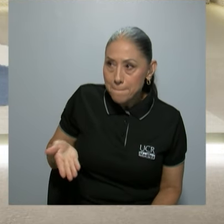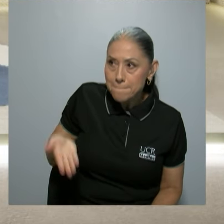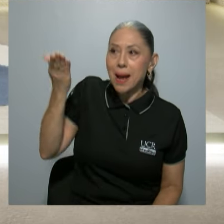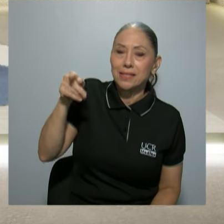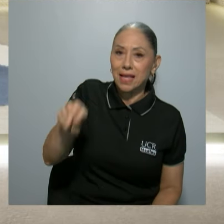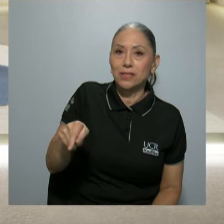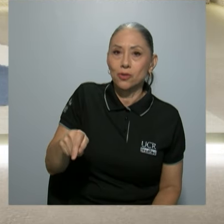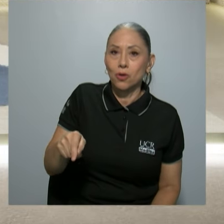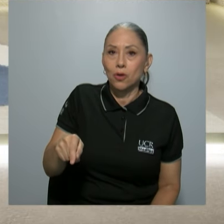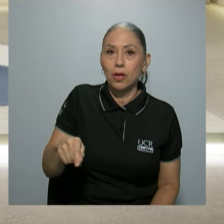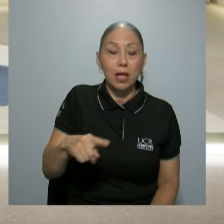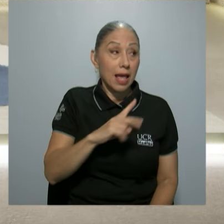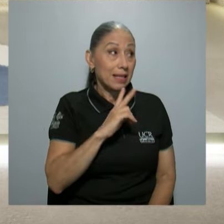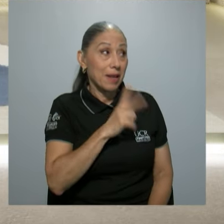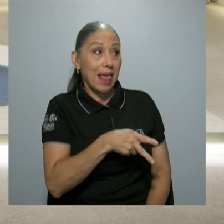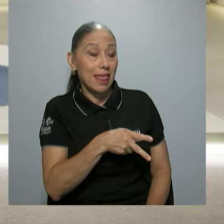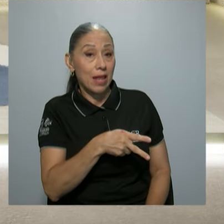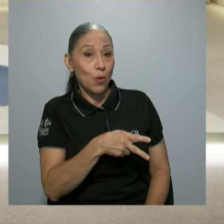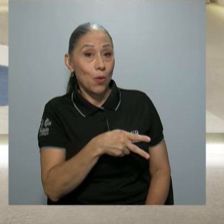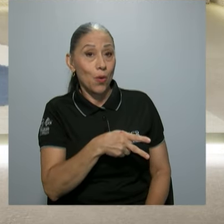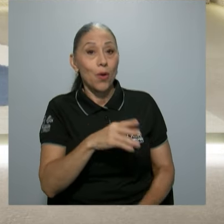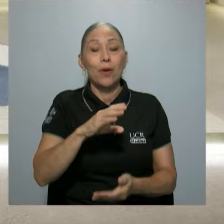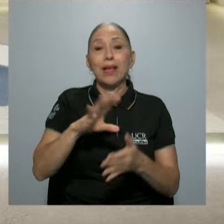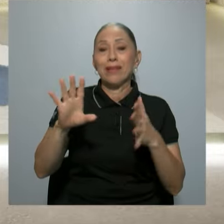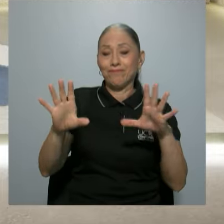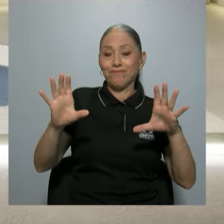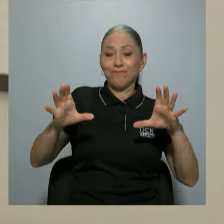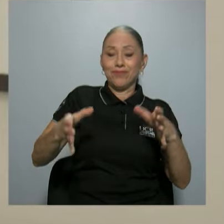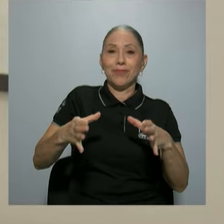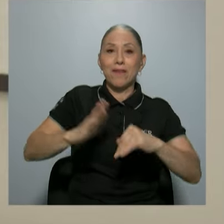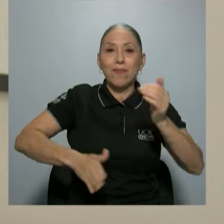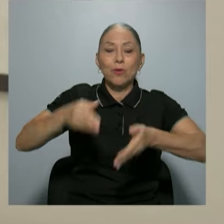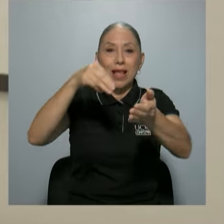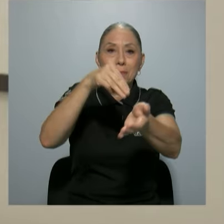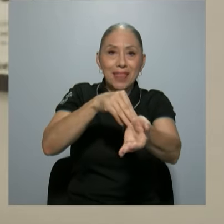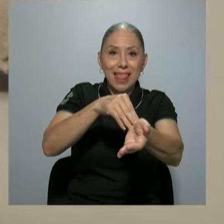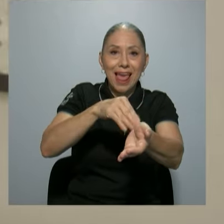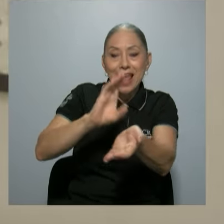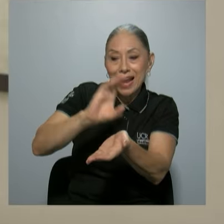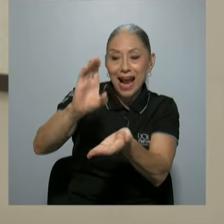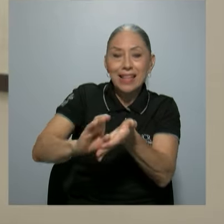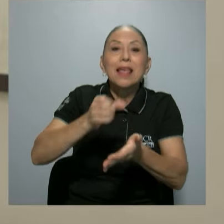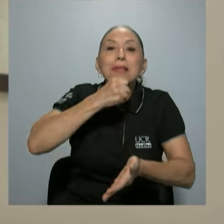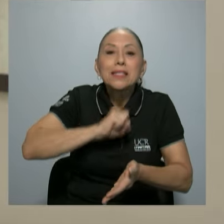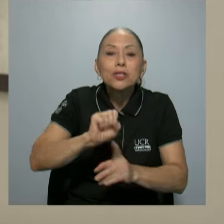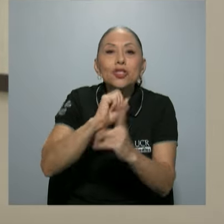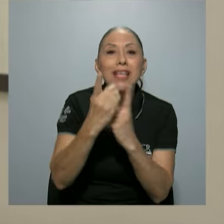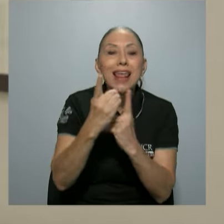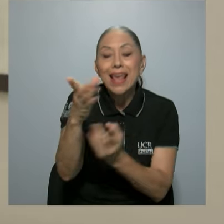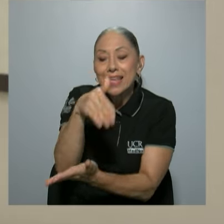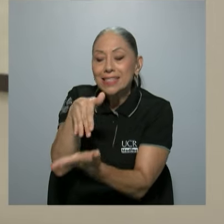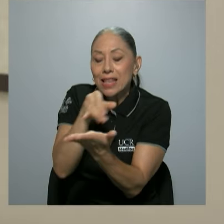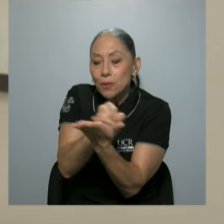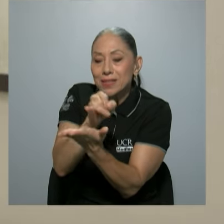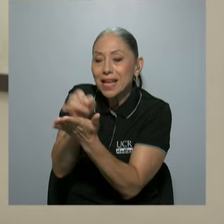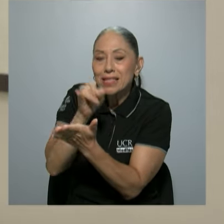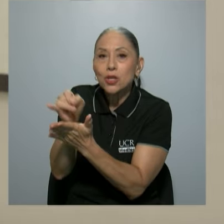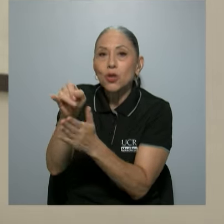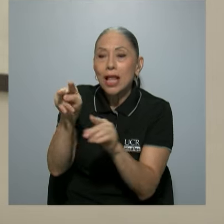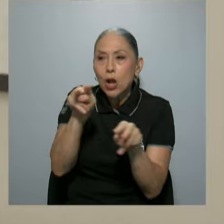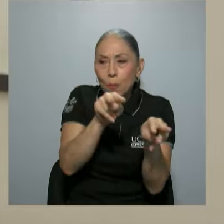Es verdadero. Según la Cátedra de Envejecimiento y Sociedad de la Facultad de Medicina de la UCR y el Centro de Investigación del Observatorio del Desarrollo, también de